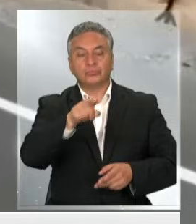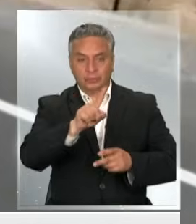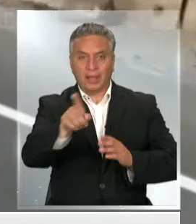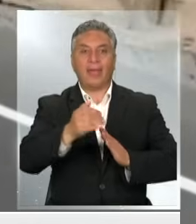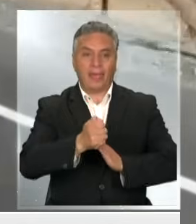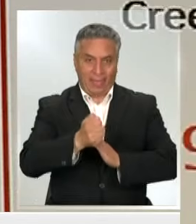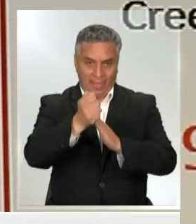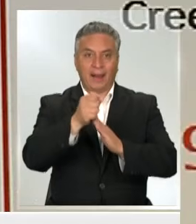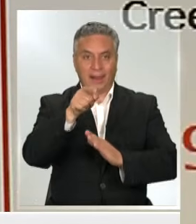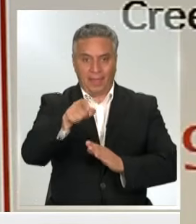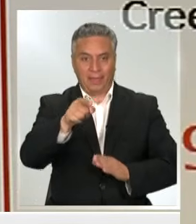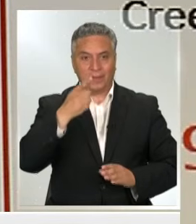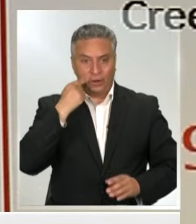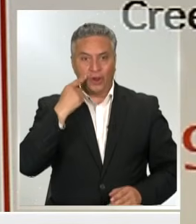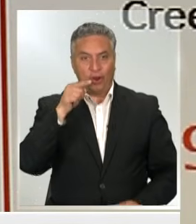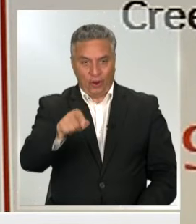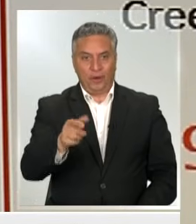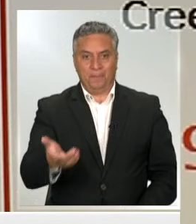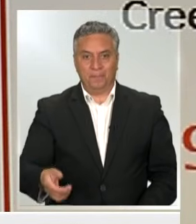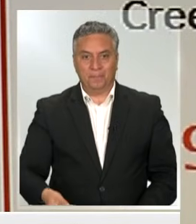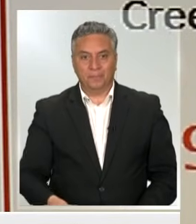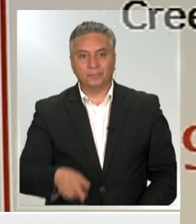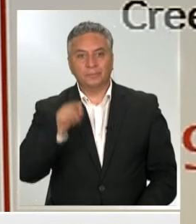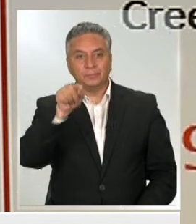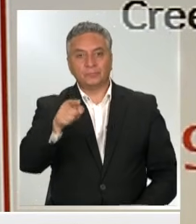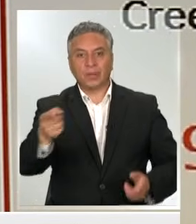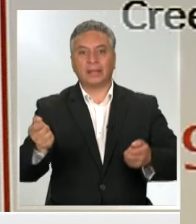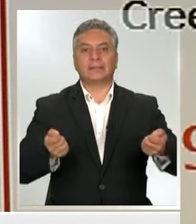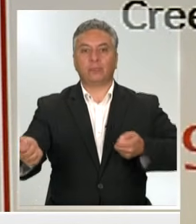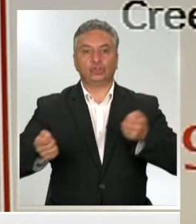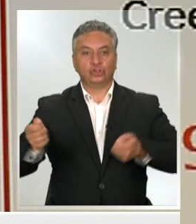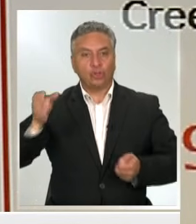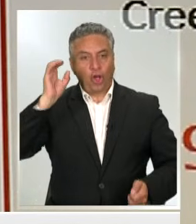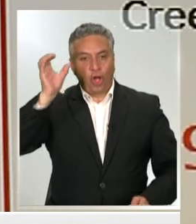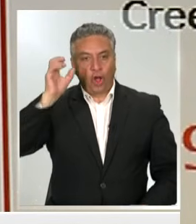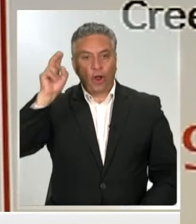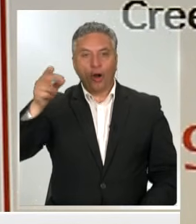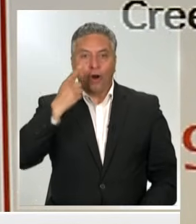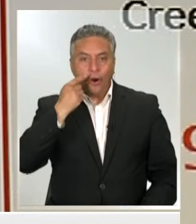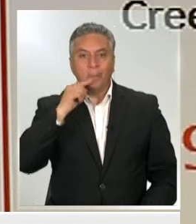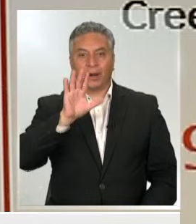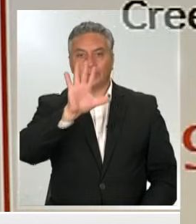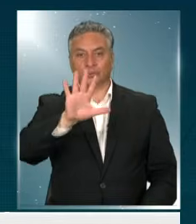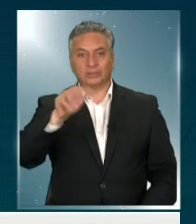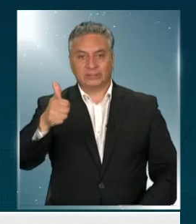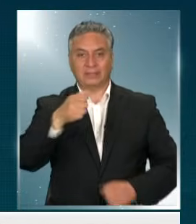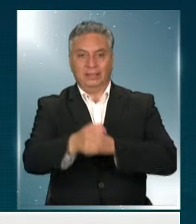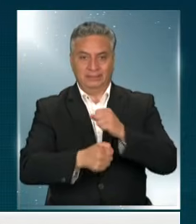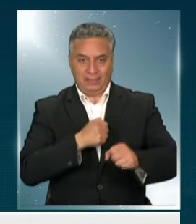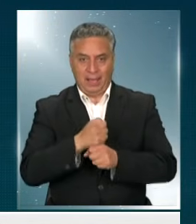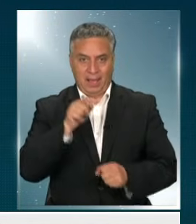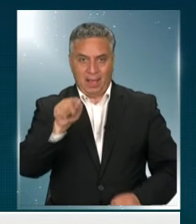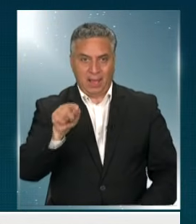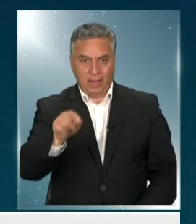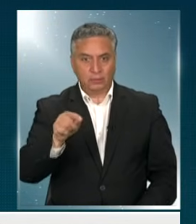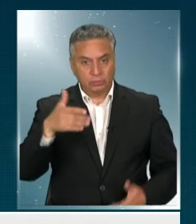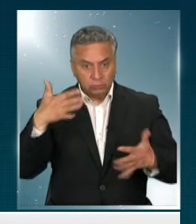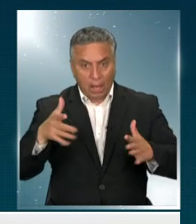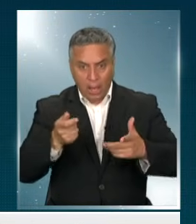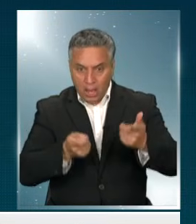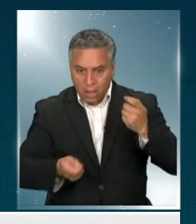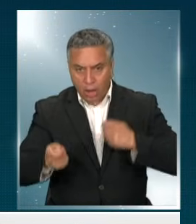de esta organización transnacional. Un transportista colombiano de 56 años que, para camuflar su real